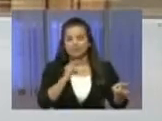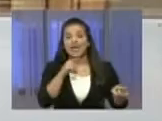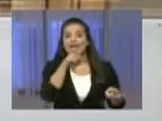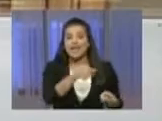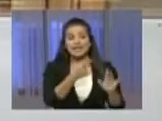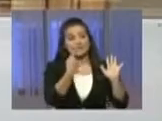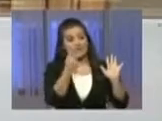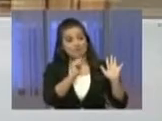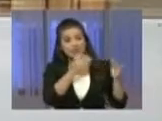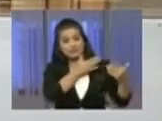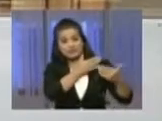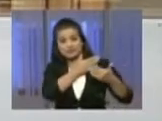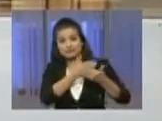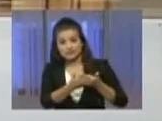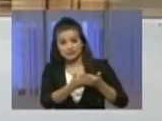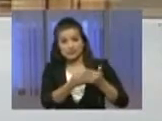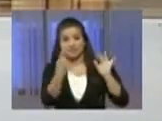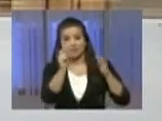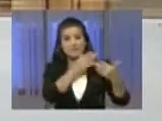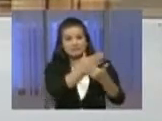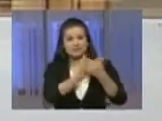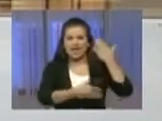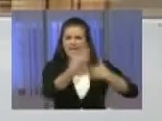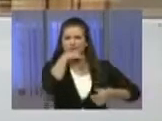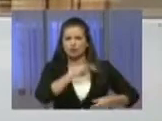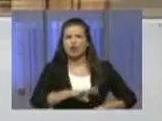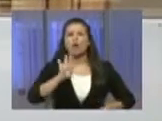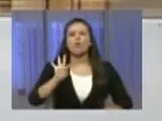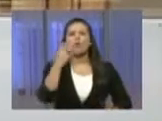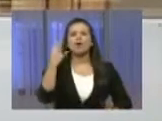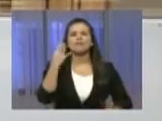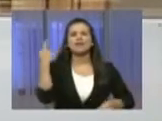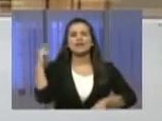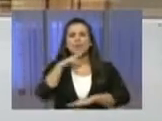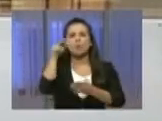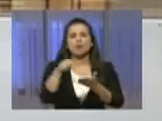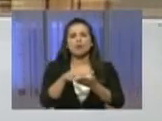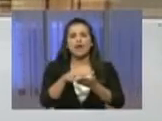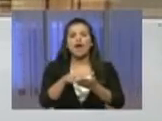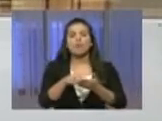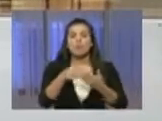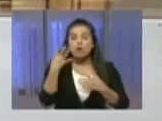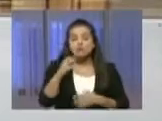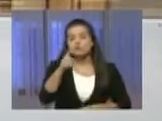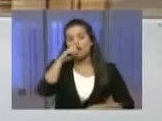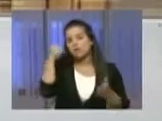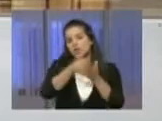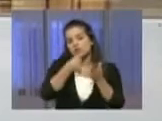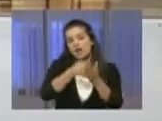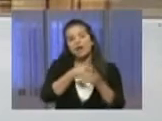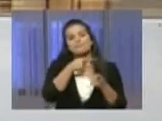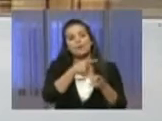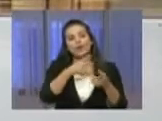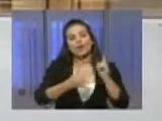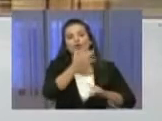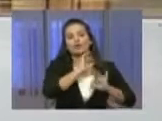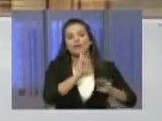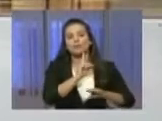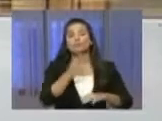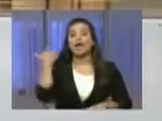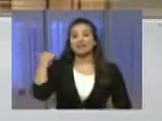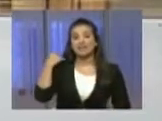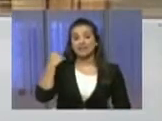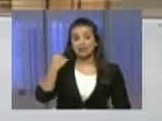meses lo que le tocó a la cuarta República de cac pellana 40 años a la cuarta República le costó